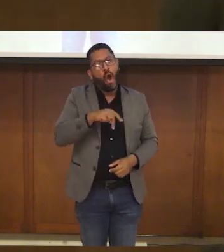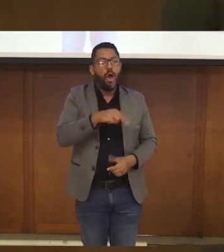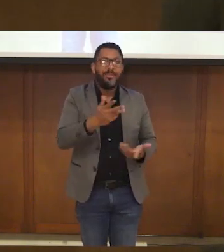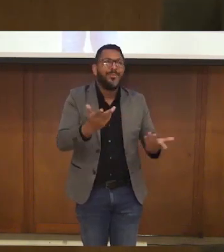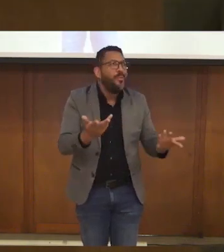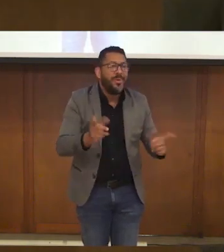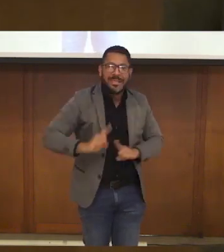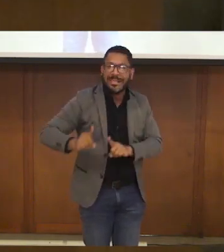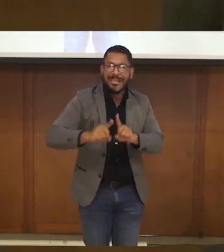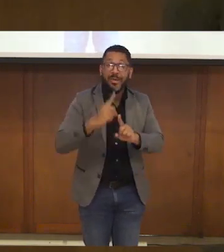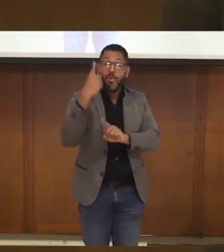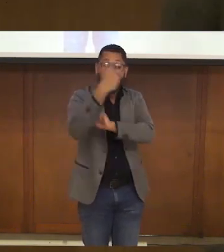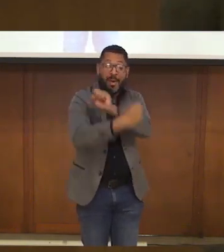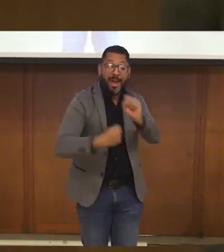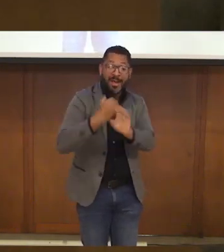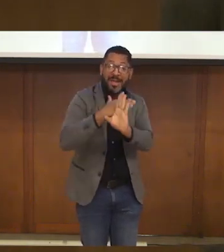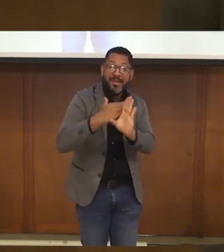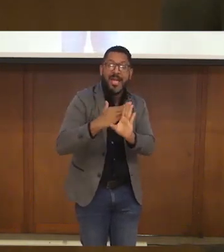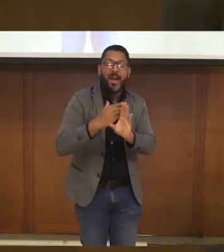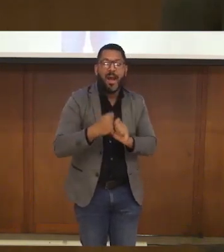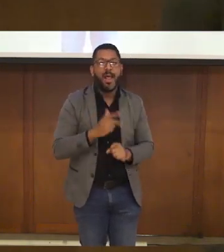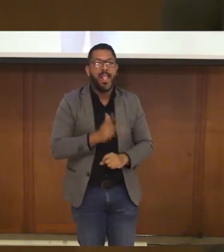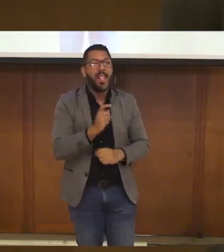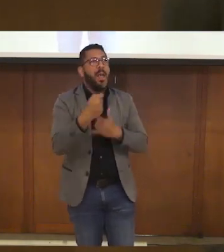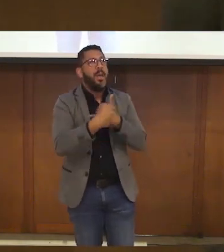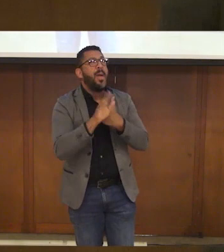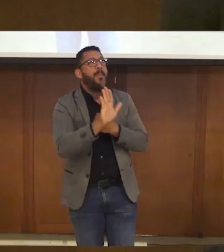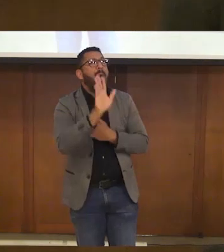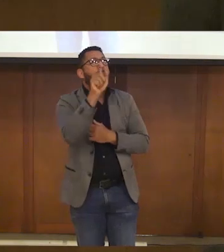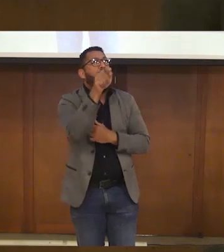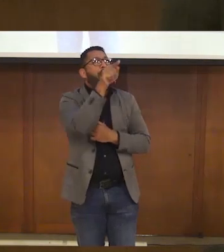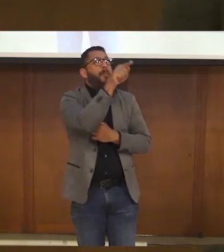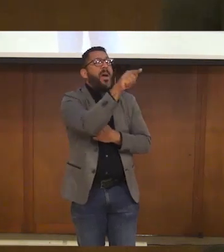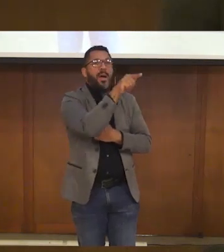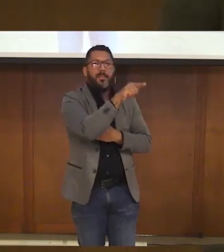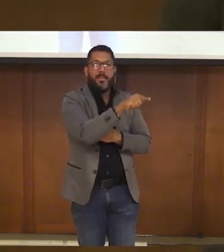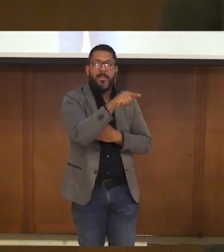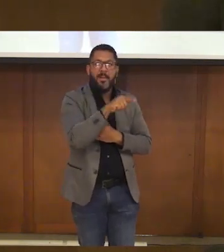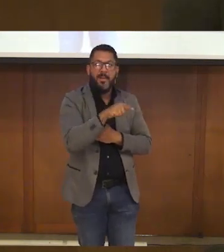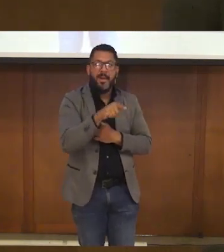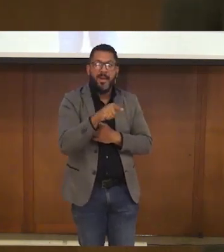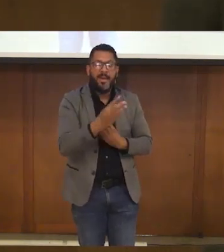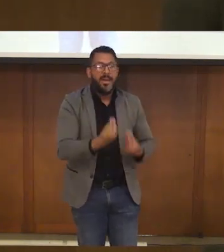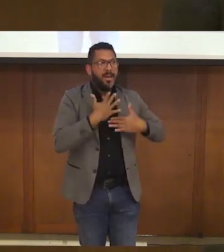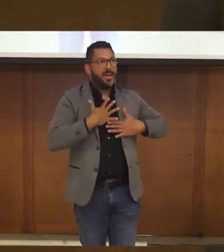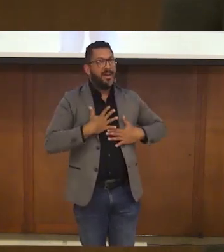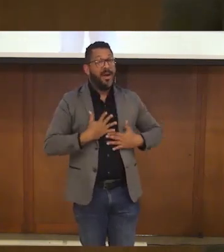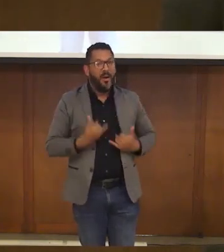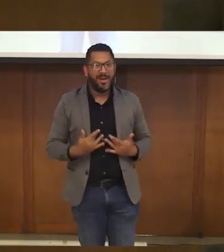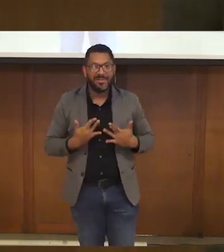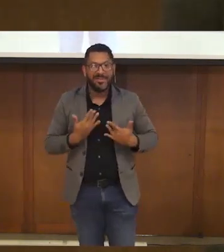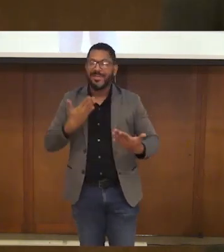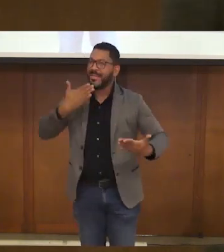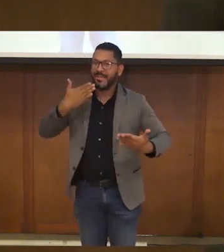caminar, pero fue año y medio de recorrido por el país con una inmensa